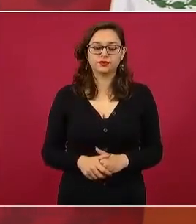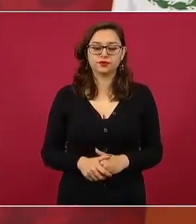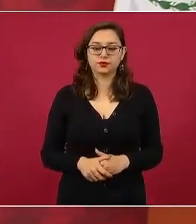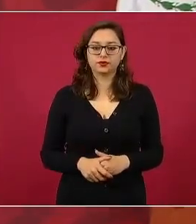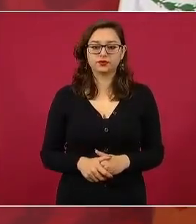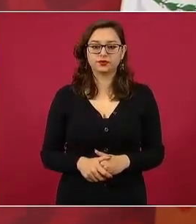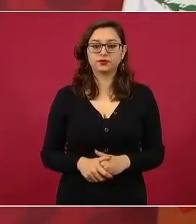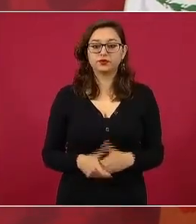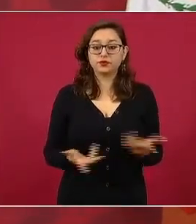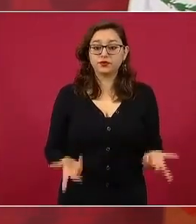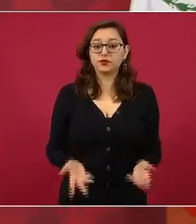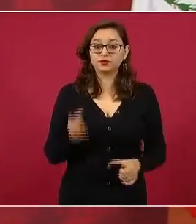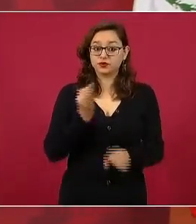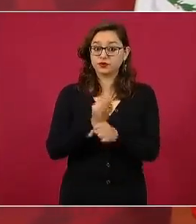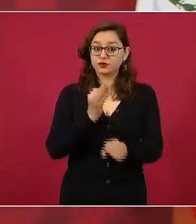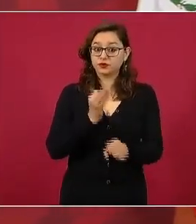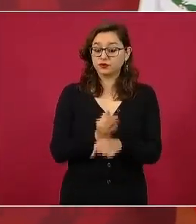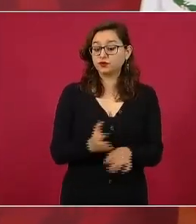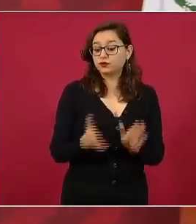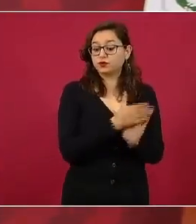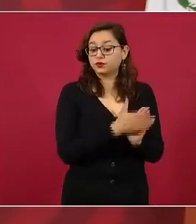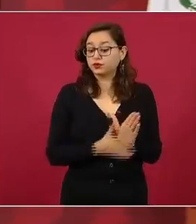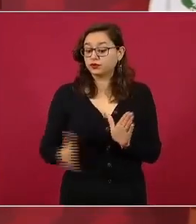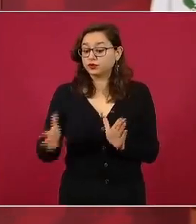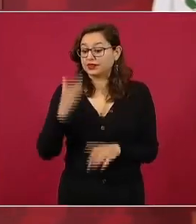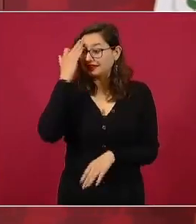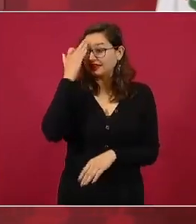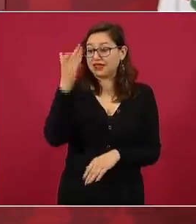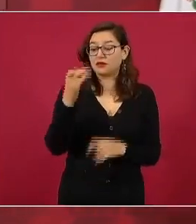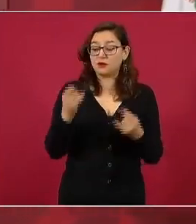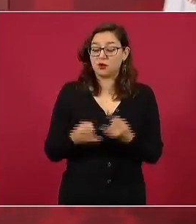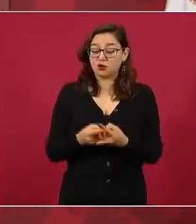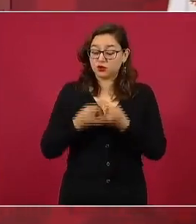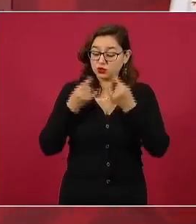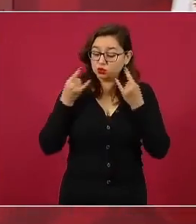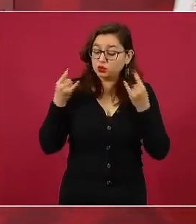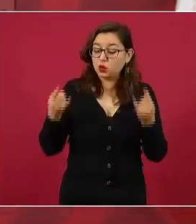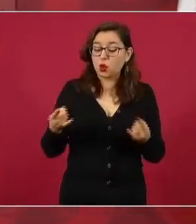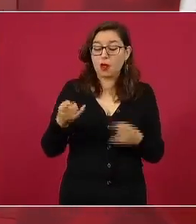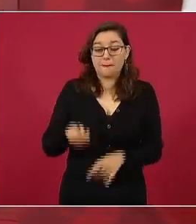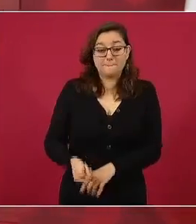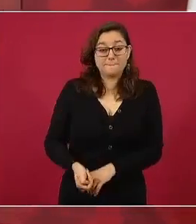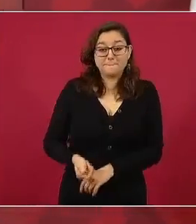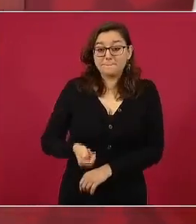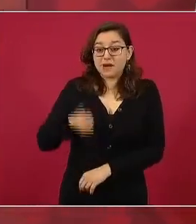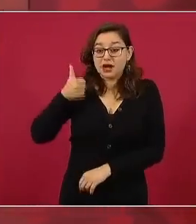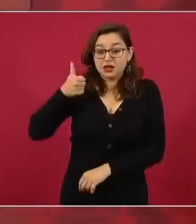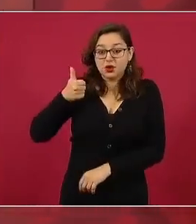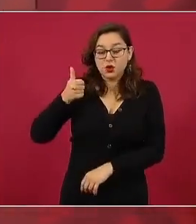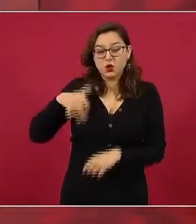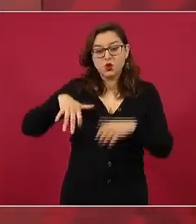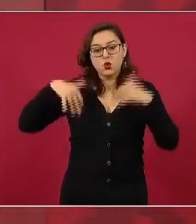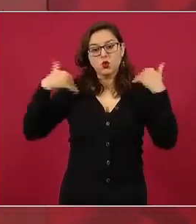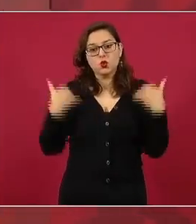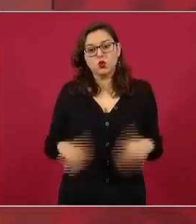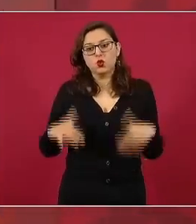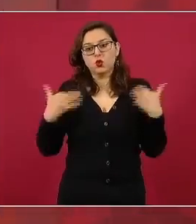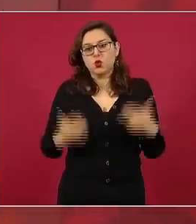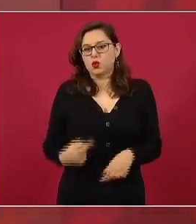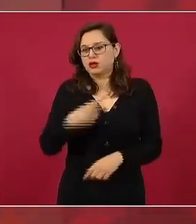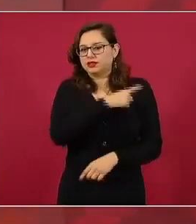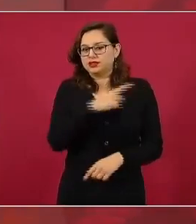desaprovechar el momento que estamos viviendo, ¿eh? Esto nunca se había presentado. Son